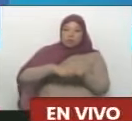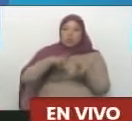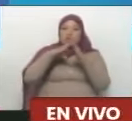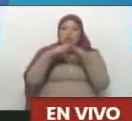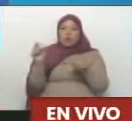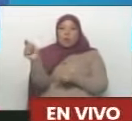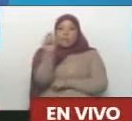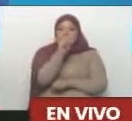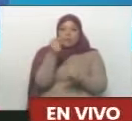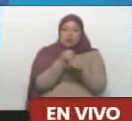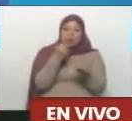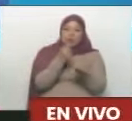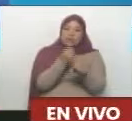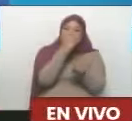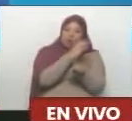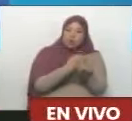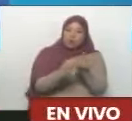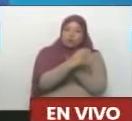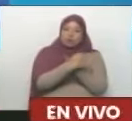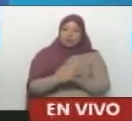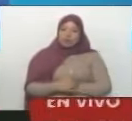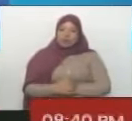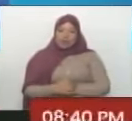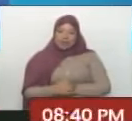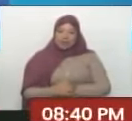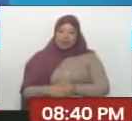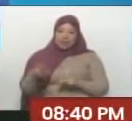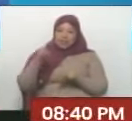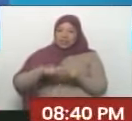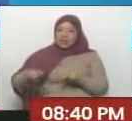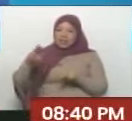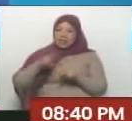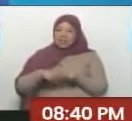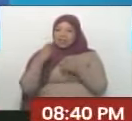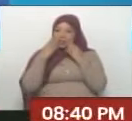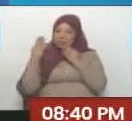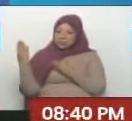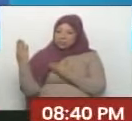niñas con nuestra cultura. Mire, hablando de niños y niñas,